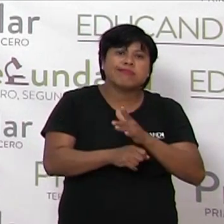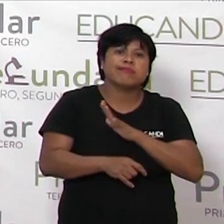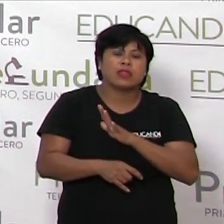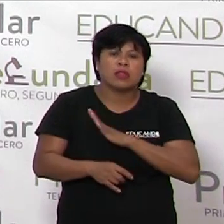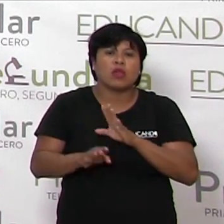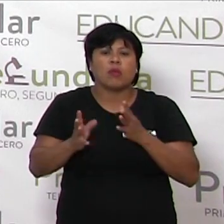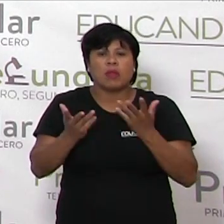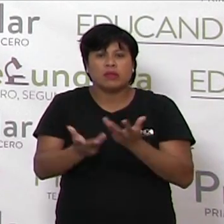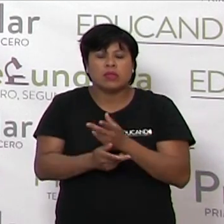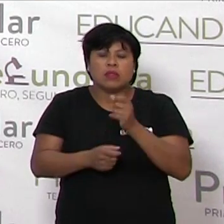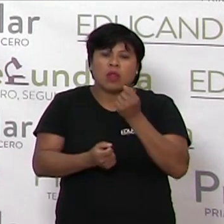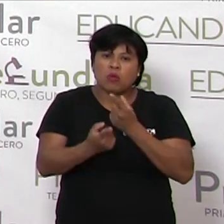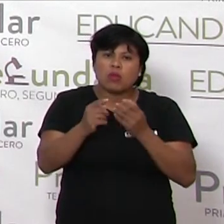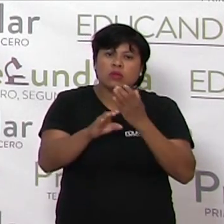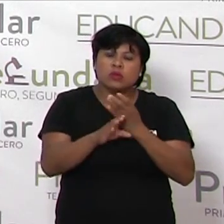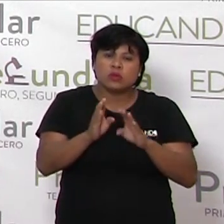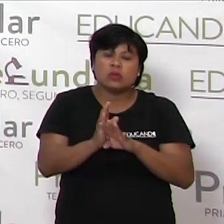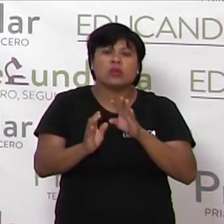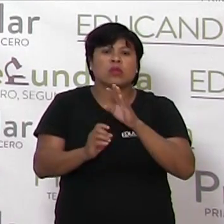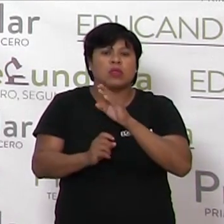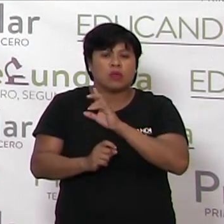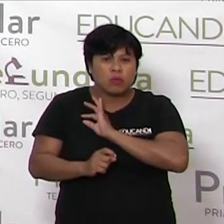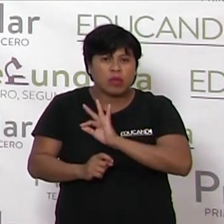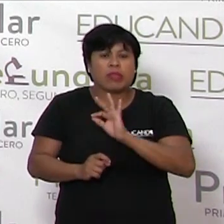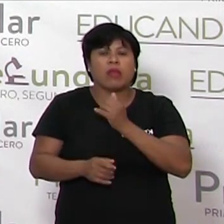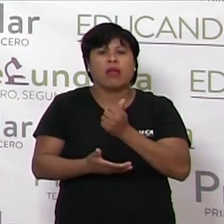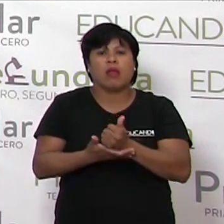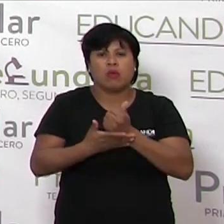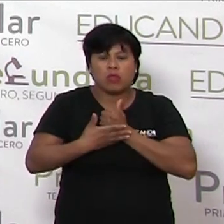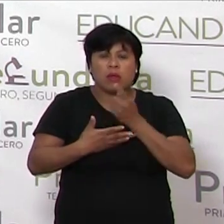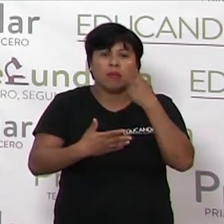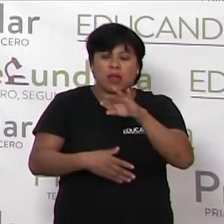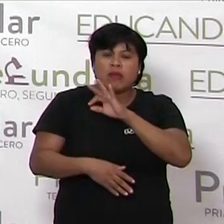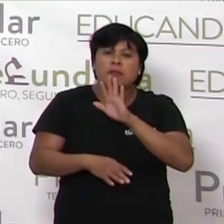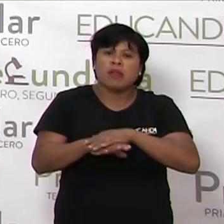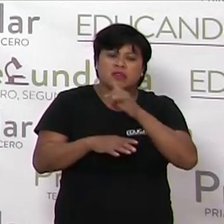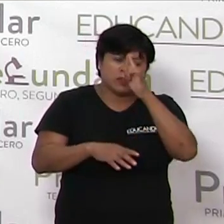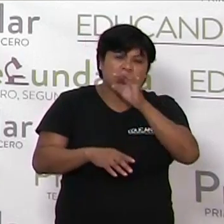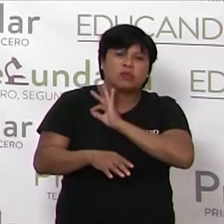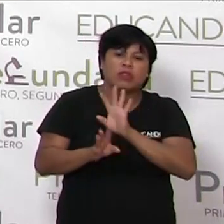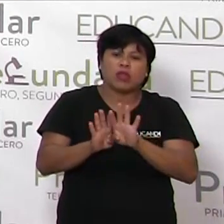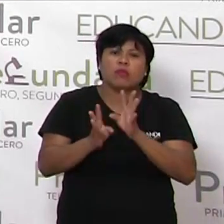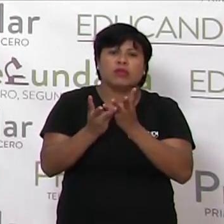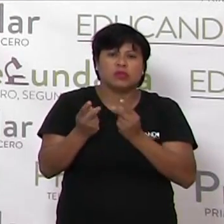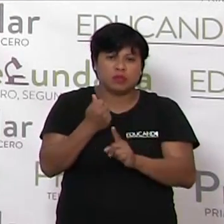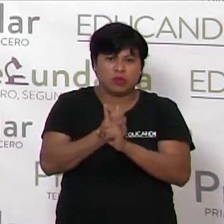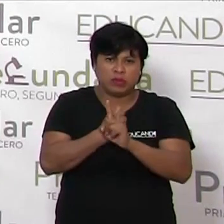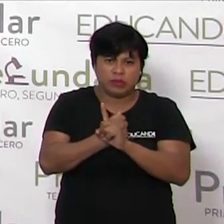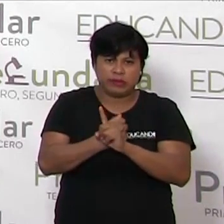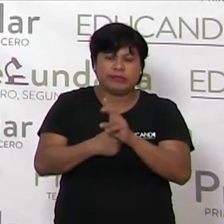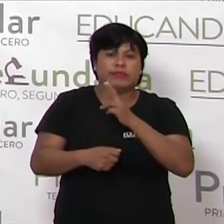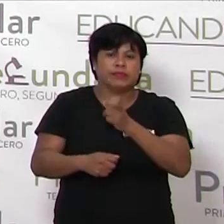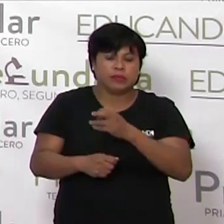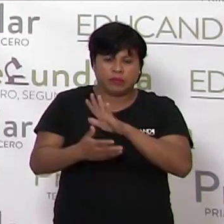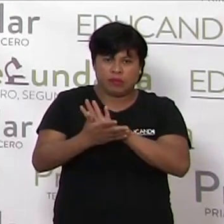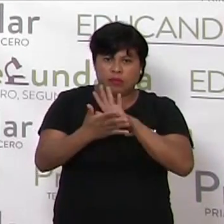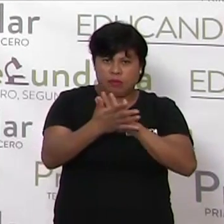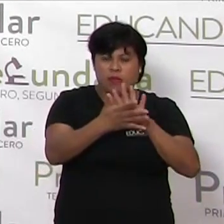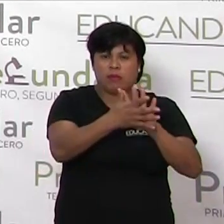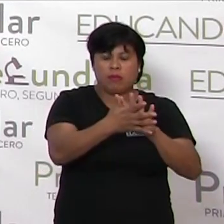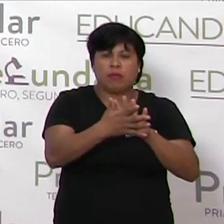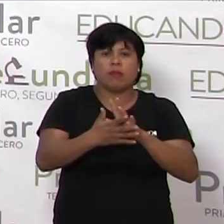identificando, estamos desarrollando algunas estrategias que nos puedan ayudar a que fácilmente resolvamos estos problemas. Vamos a